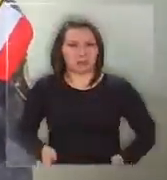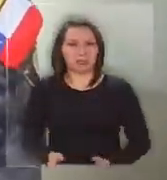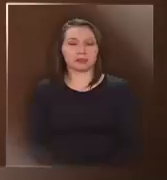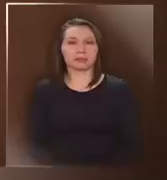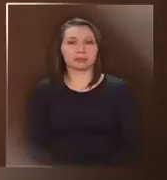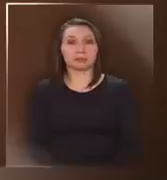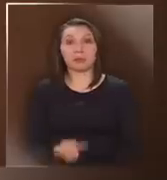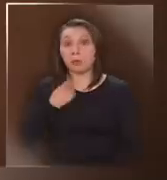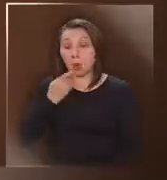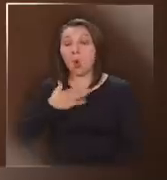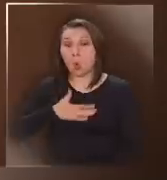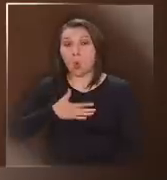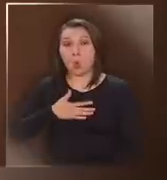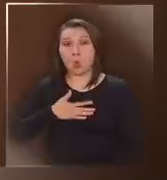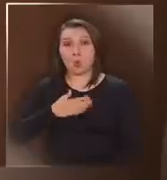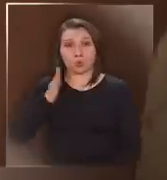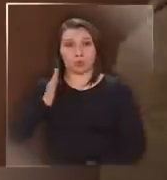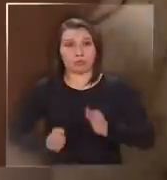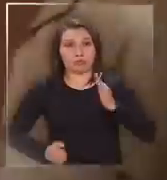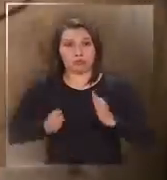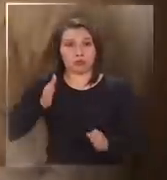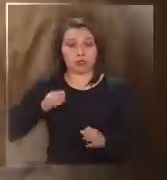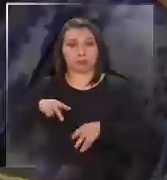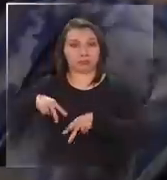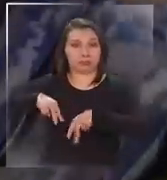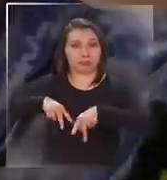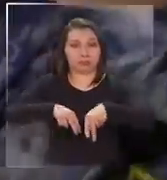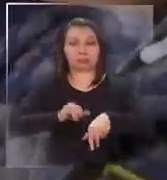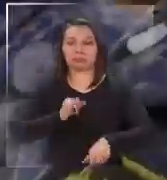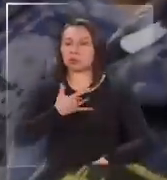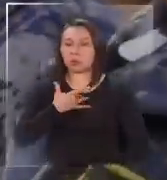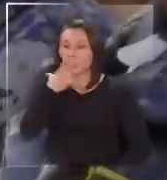¿Y te gusta marchar? A mí me encanta marchar.